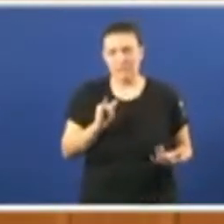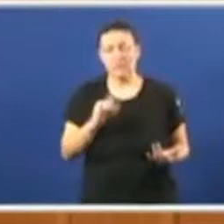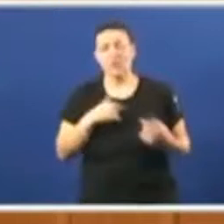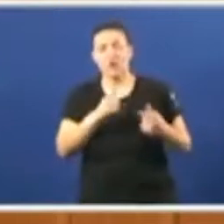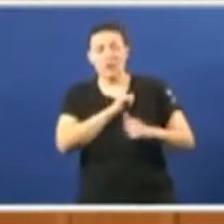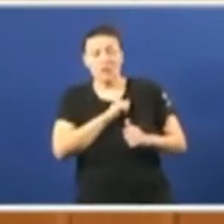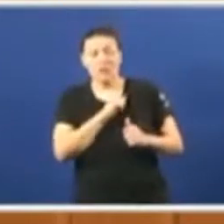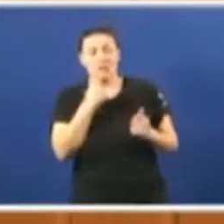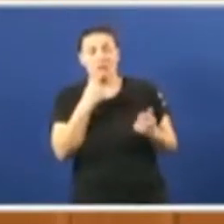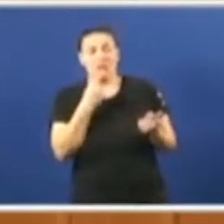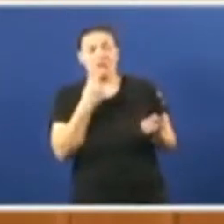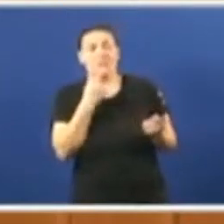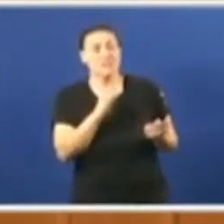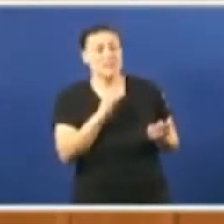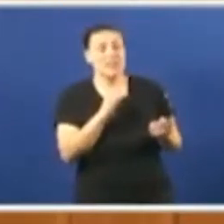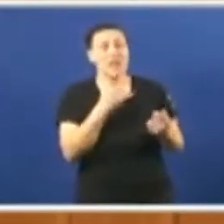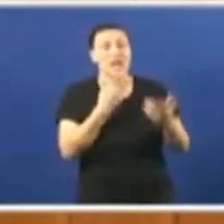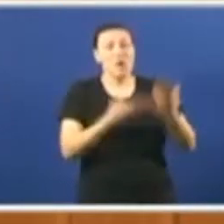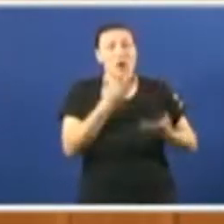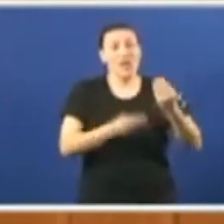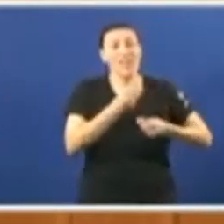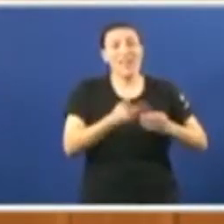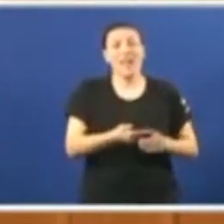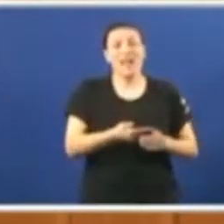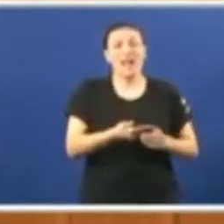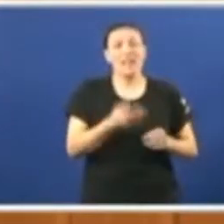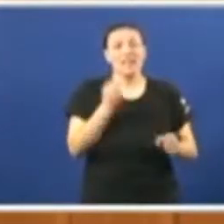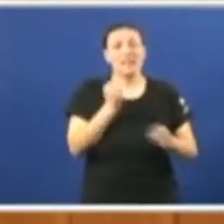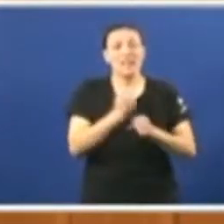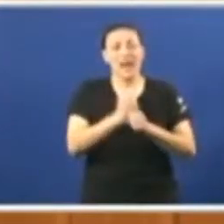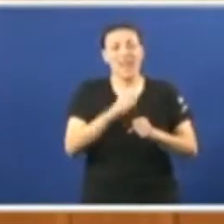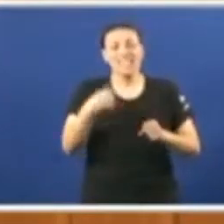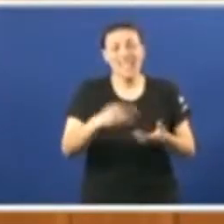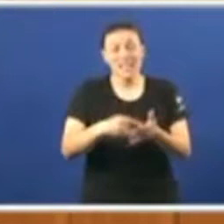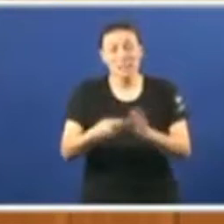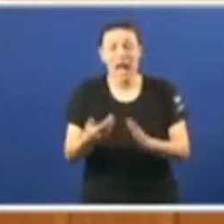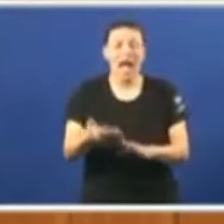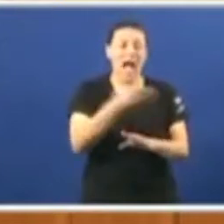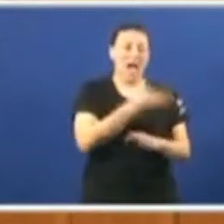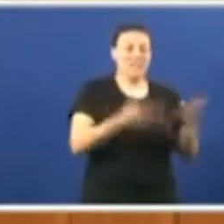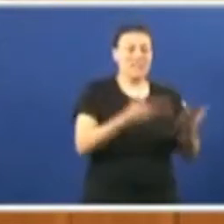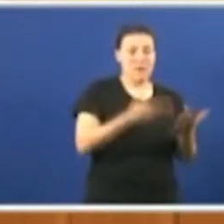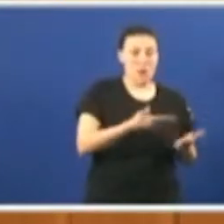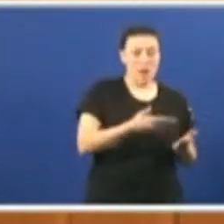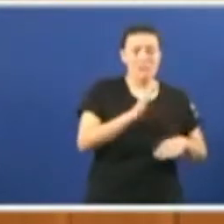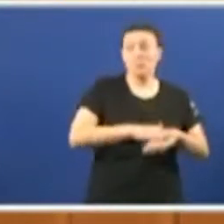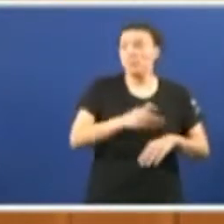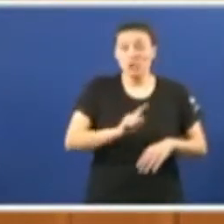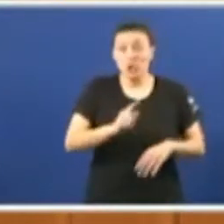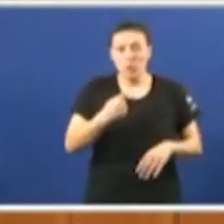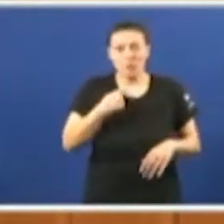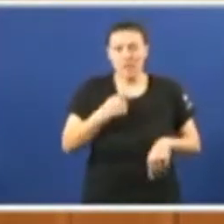para esta administración sería que a avaliación se faga antes de traballar no seguinte plan, porque senón perdemos o tempo,